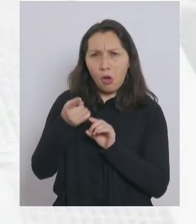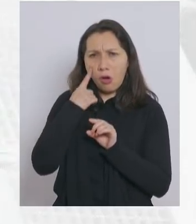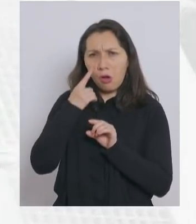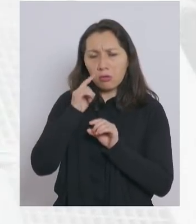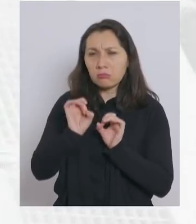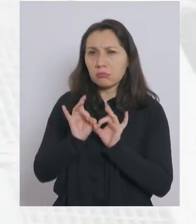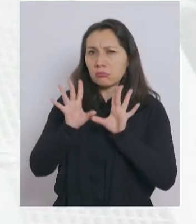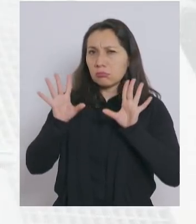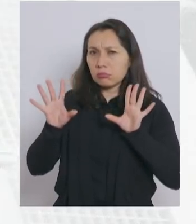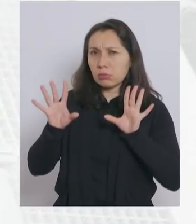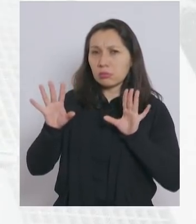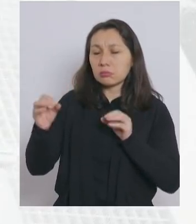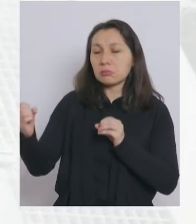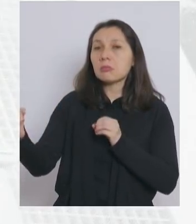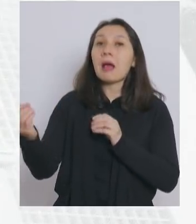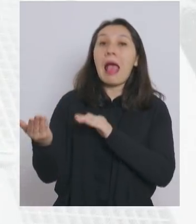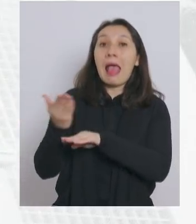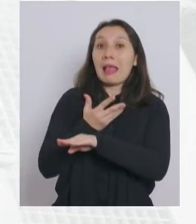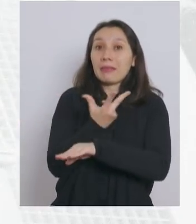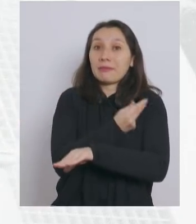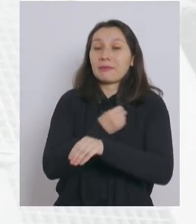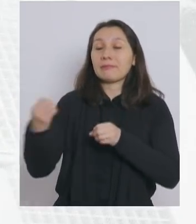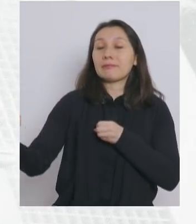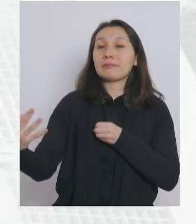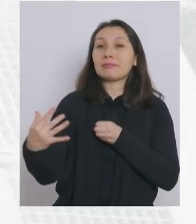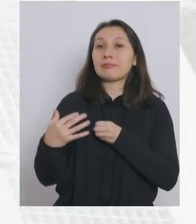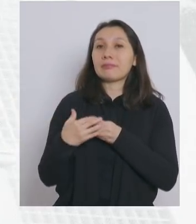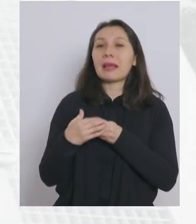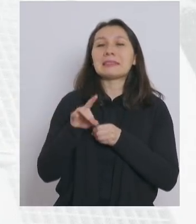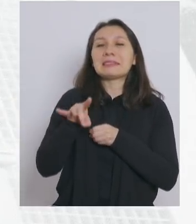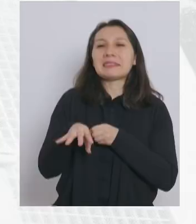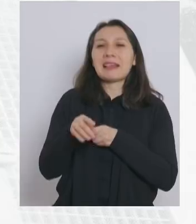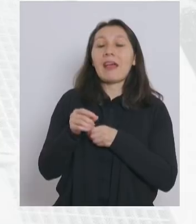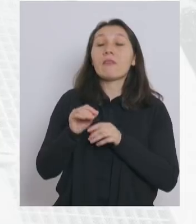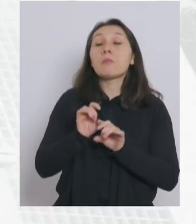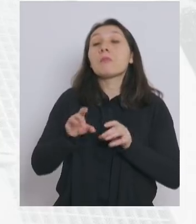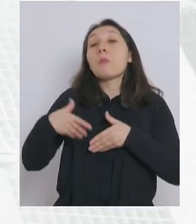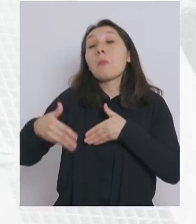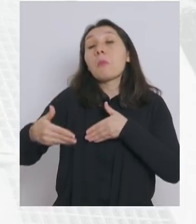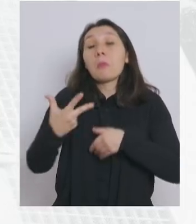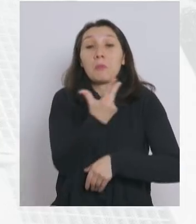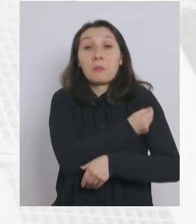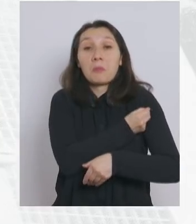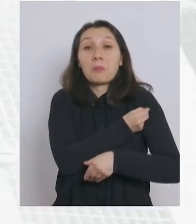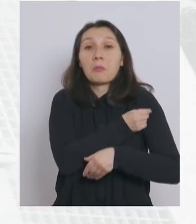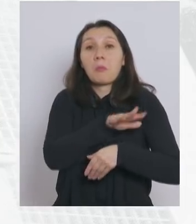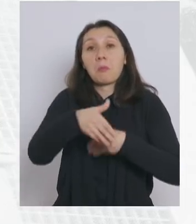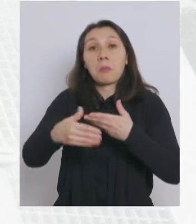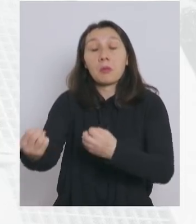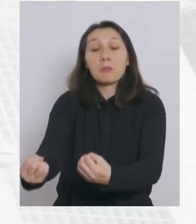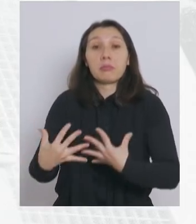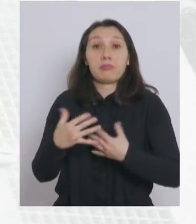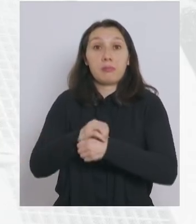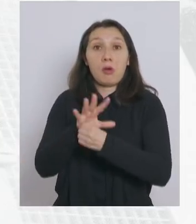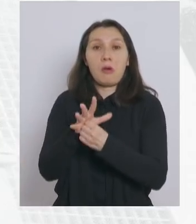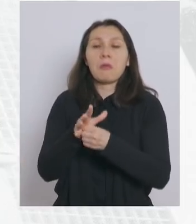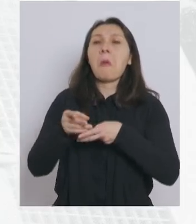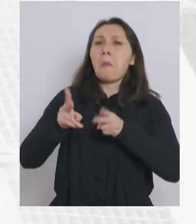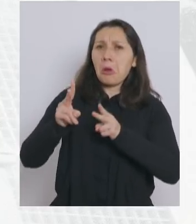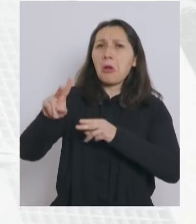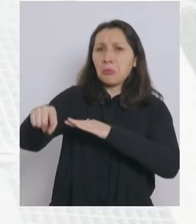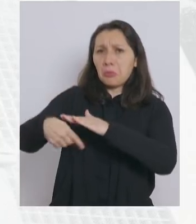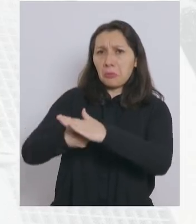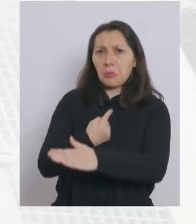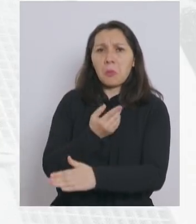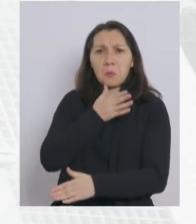una posible infección por COVID, nuestro sistema inmune ya va a saber, ya va a tener la información y va a poder tanto como permitir su entrada a la